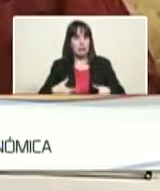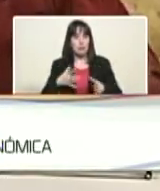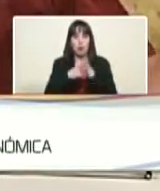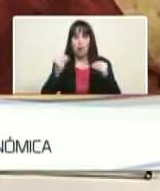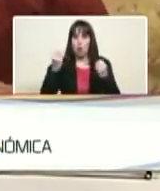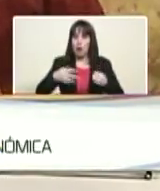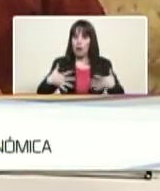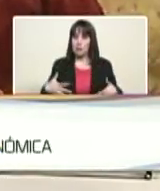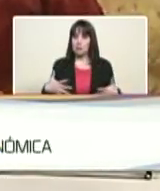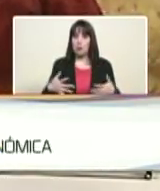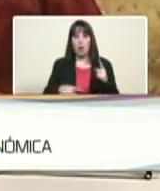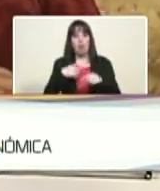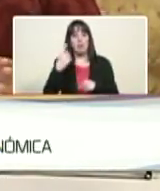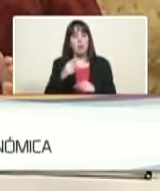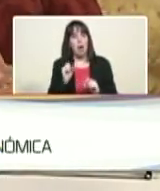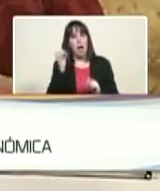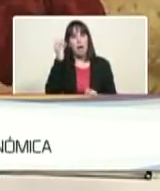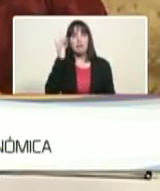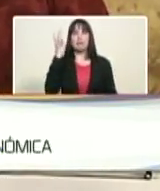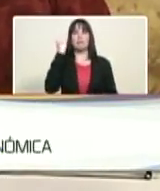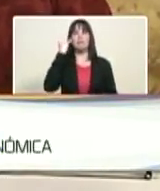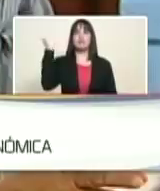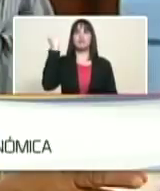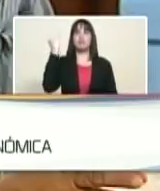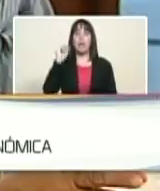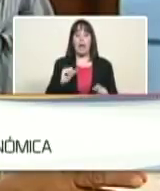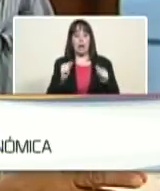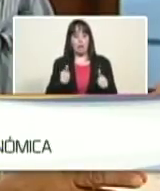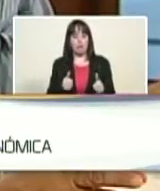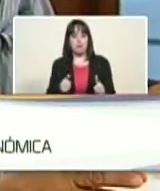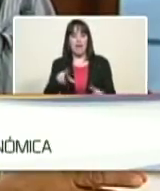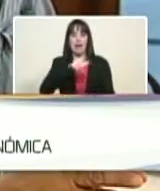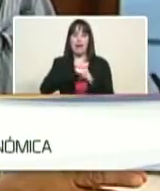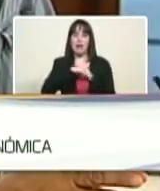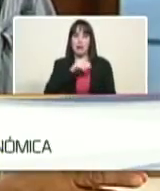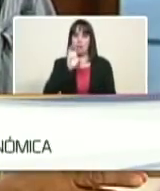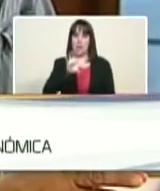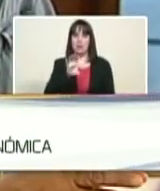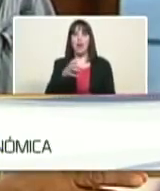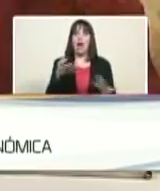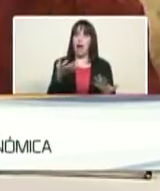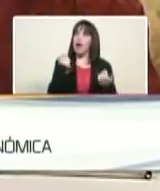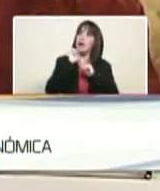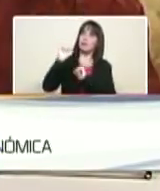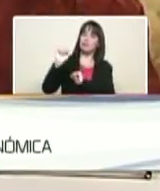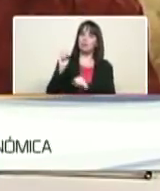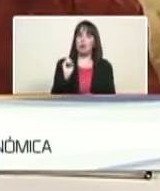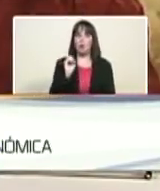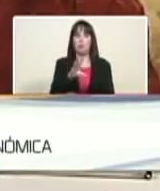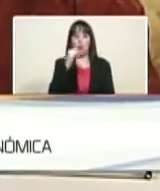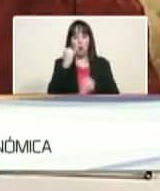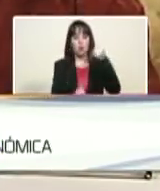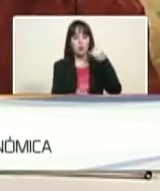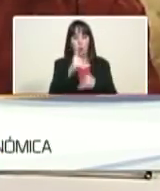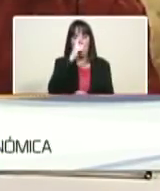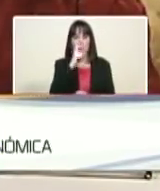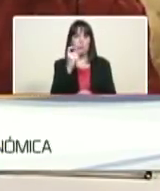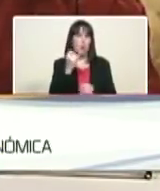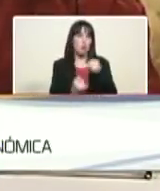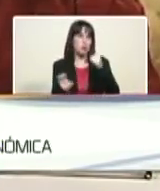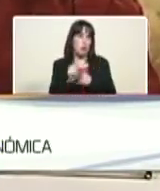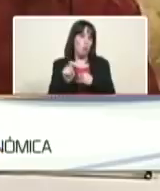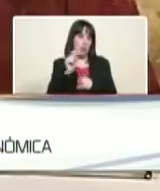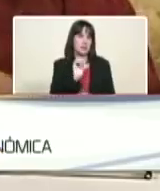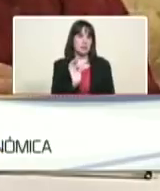Y después nació el carnet de la patria. Y con el carnet de la patria nos defendimos el último año, los últimos